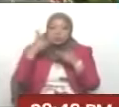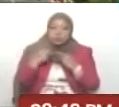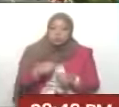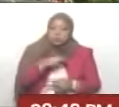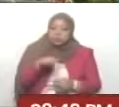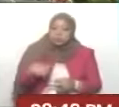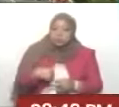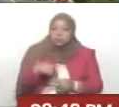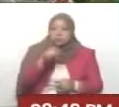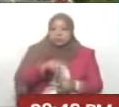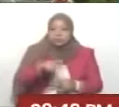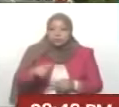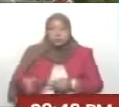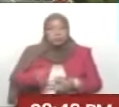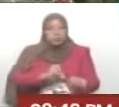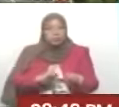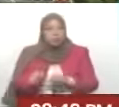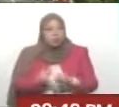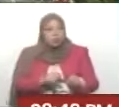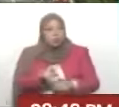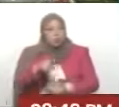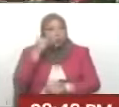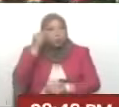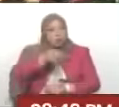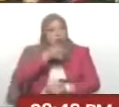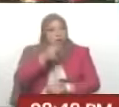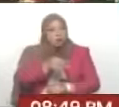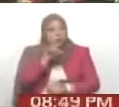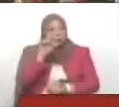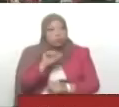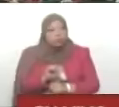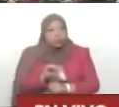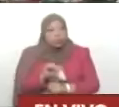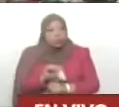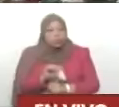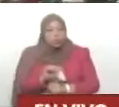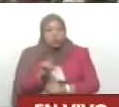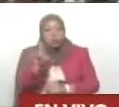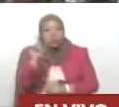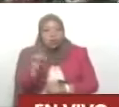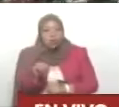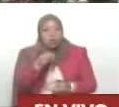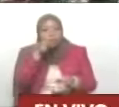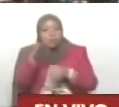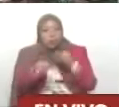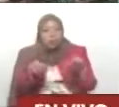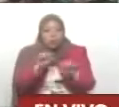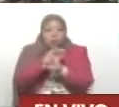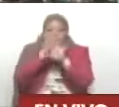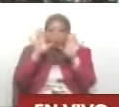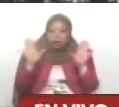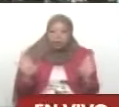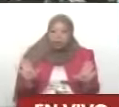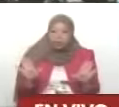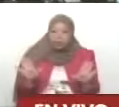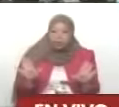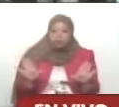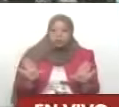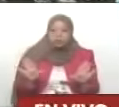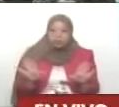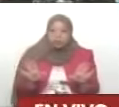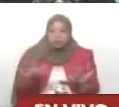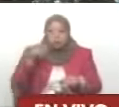personas se movilizó. Yo le voy a explicar un poquito. ¿Puedo explicarle un poquito? Explícame completico. Sobre eso.